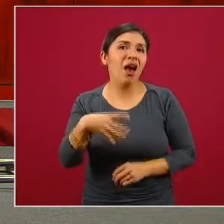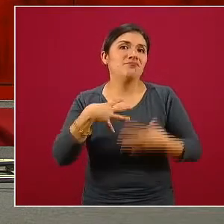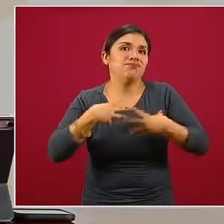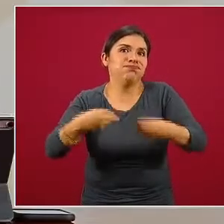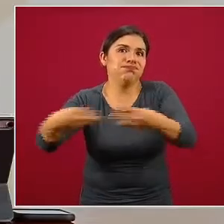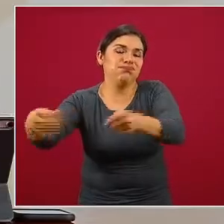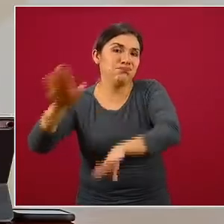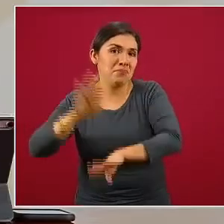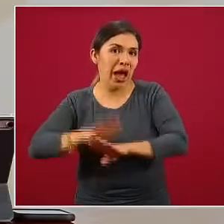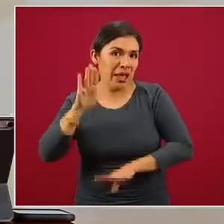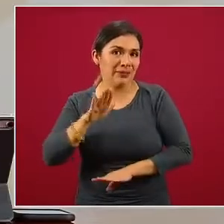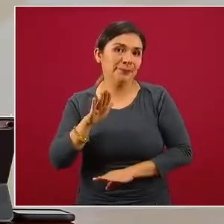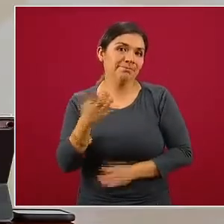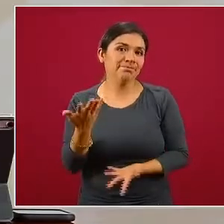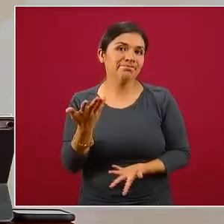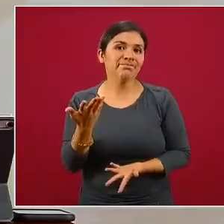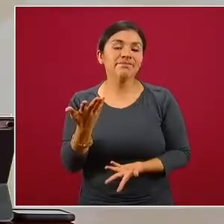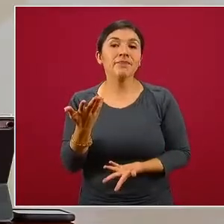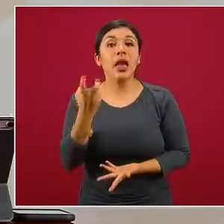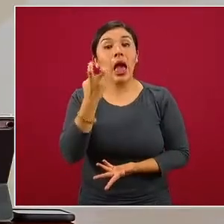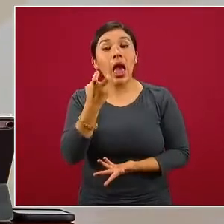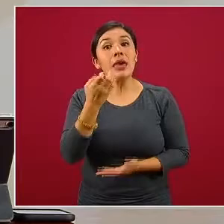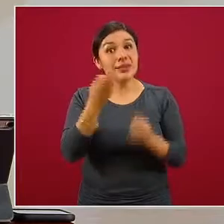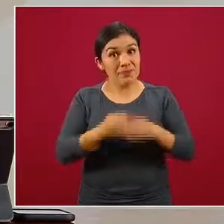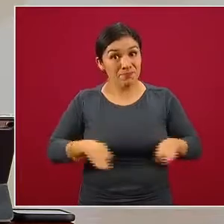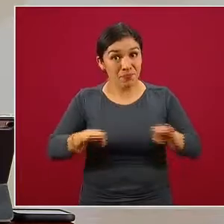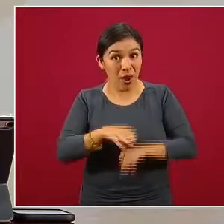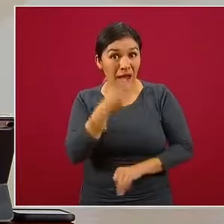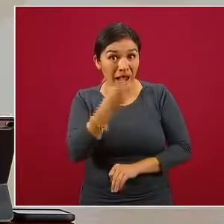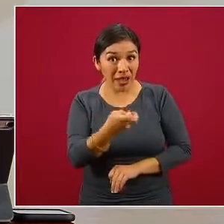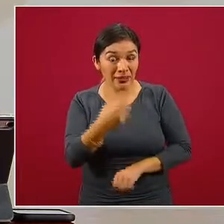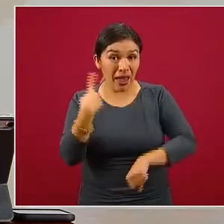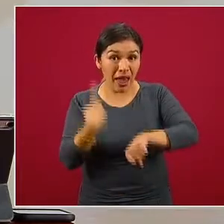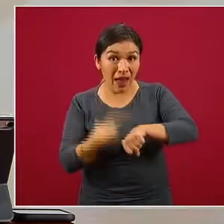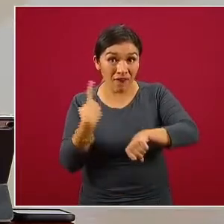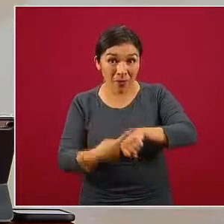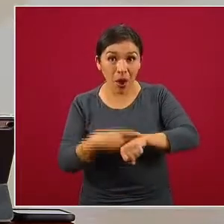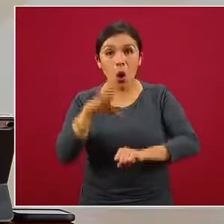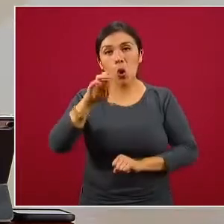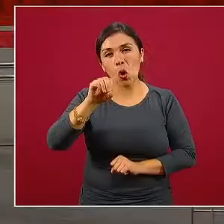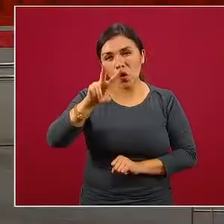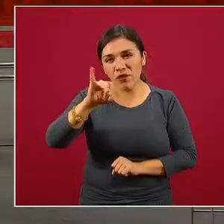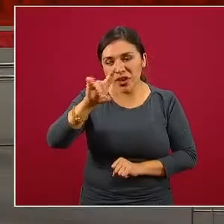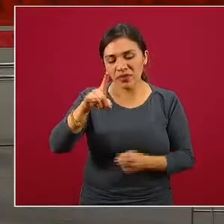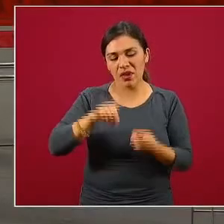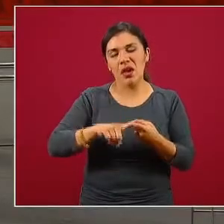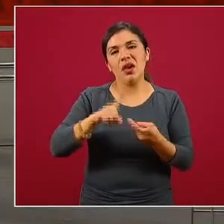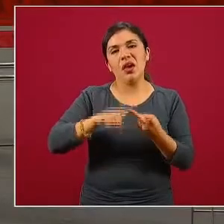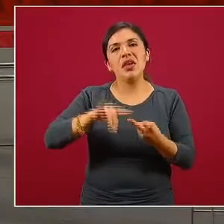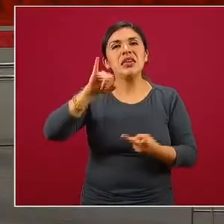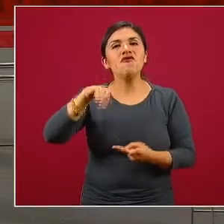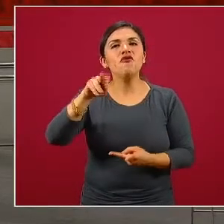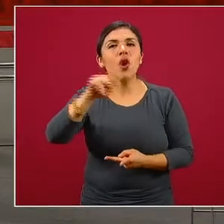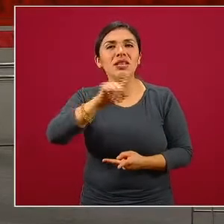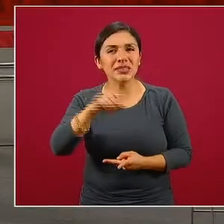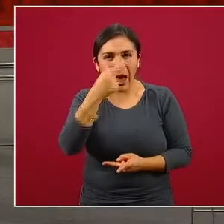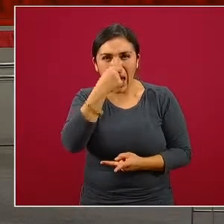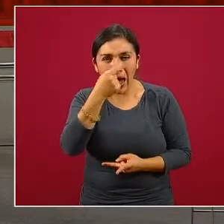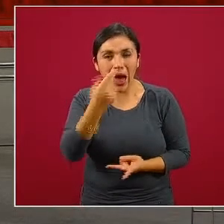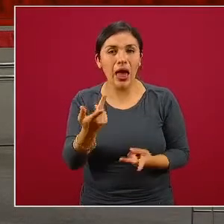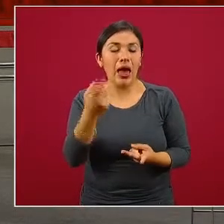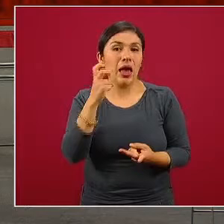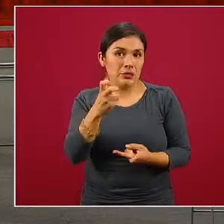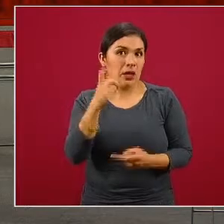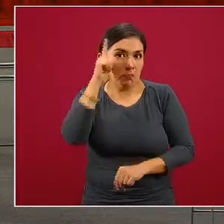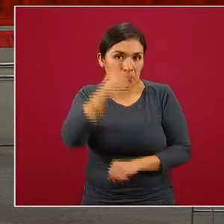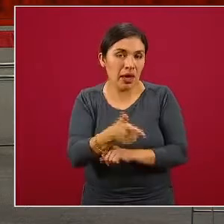contagios. Y un elemento importantísimo para este tipo de enfermedad, tanto COVID como la influenza, de hecho esta evidencia viene de los